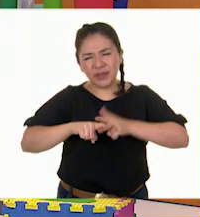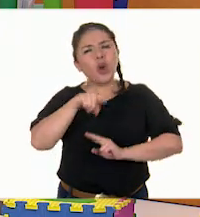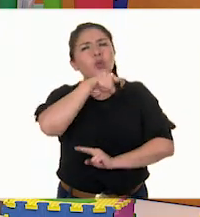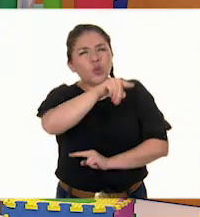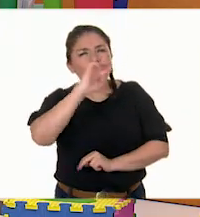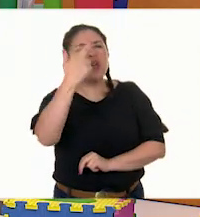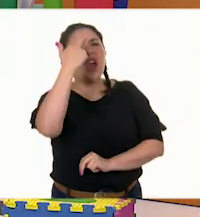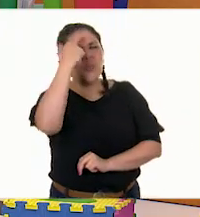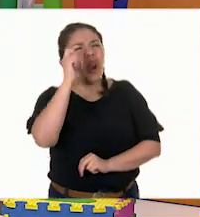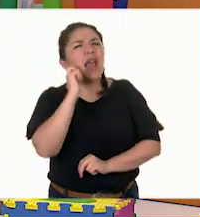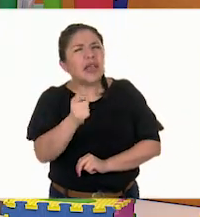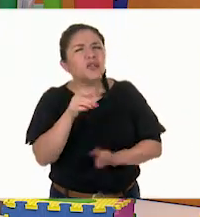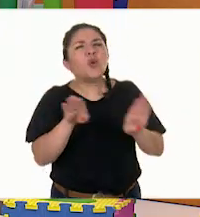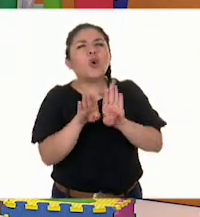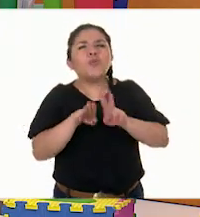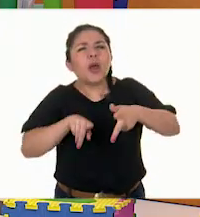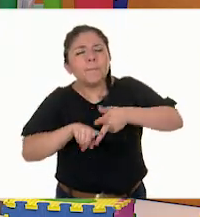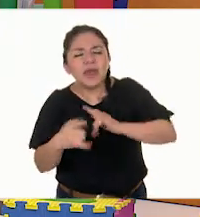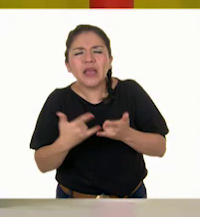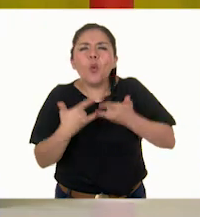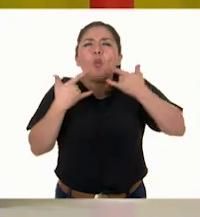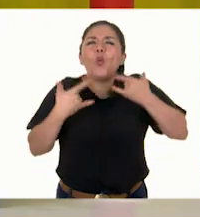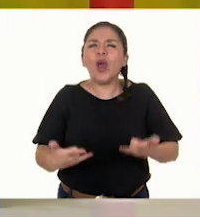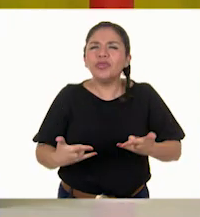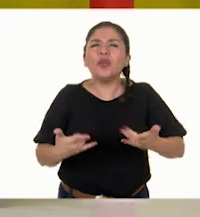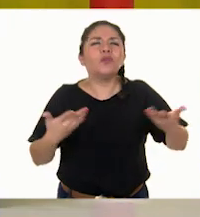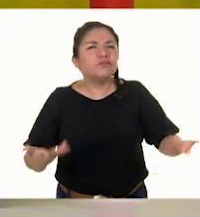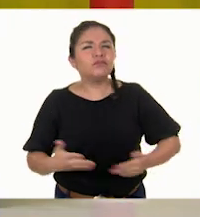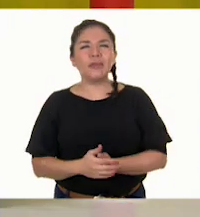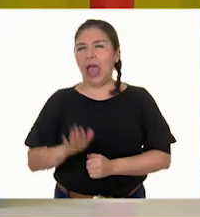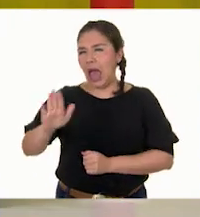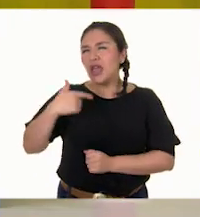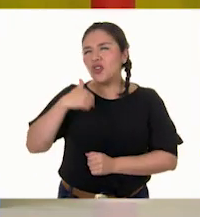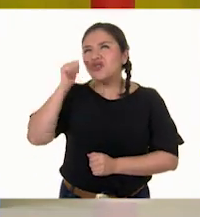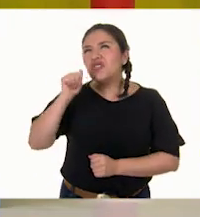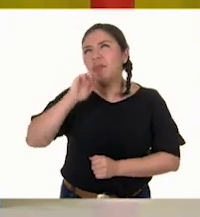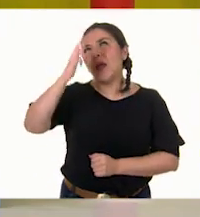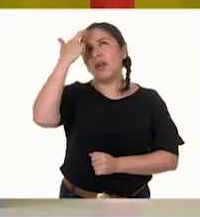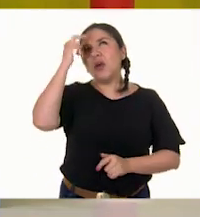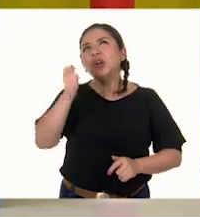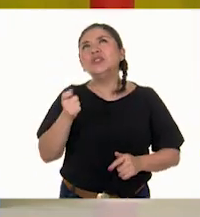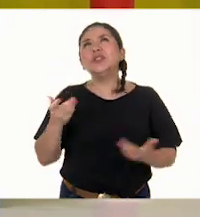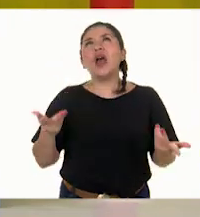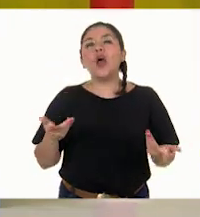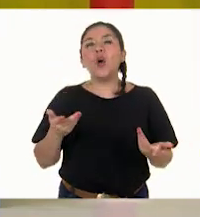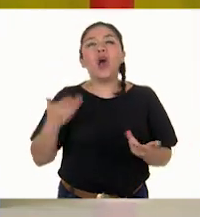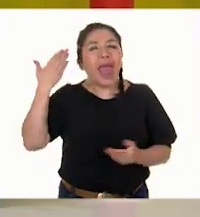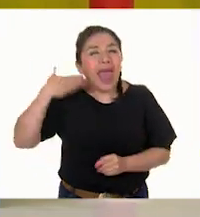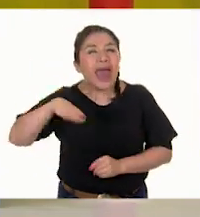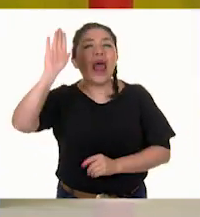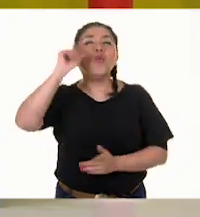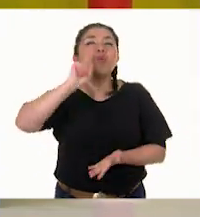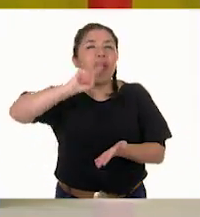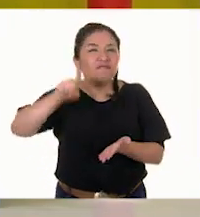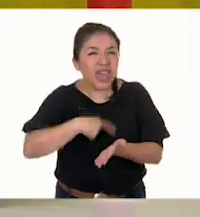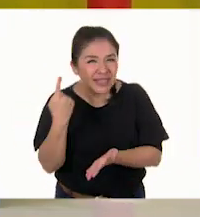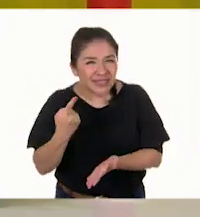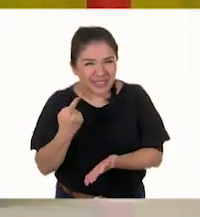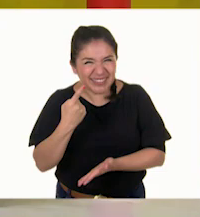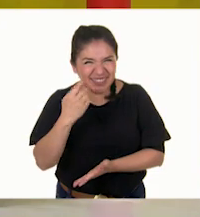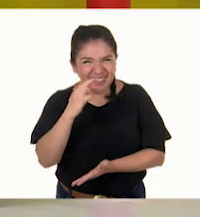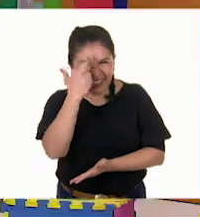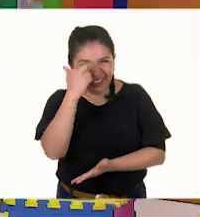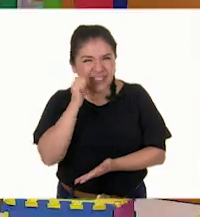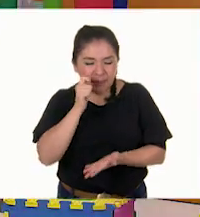te acuerdas que empieza un cuento? Ay, yo siempre me acuerdo que es como, ¡érase una vez!